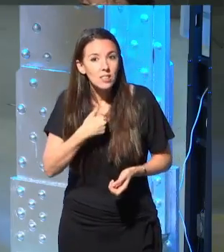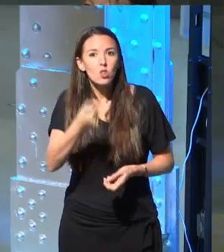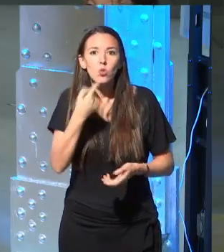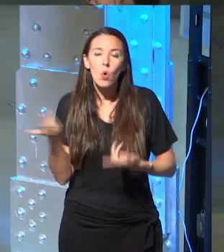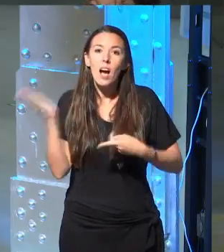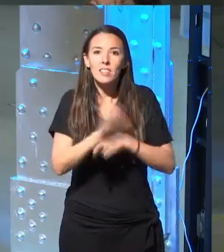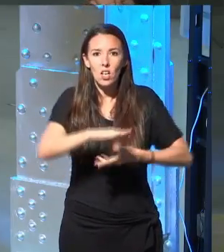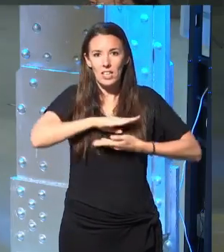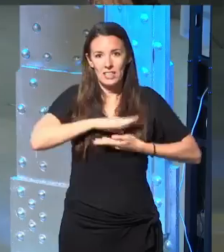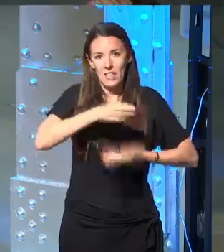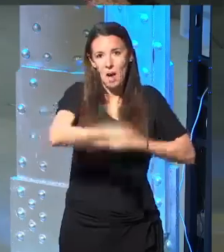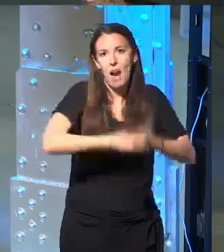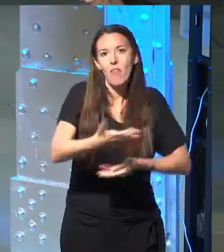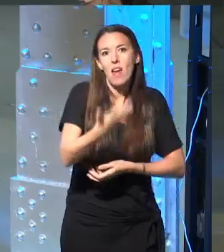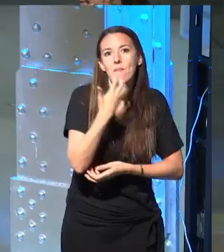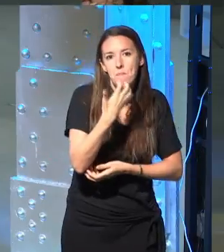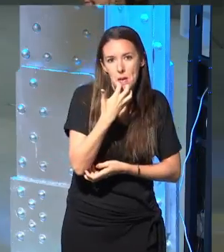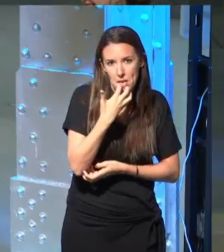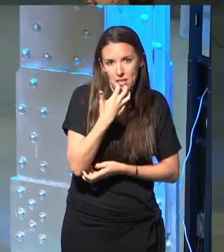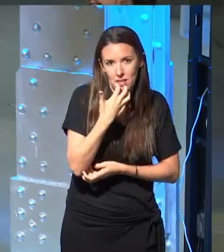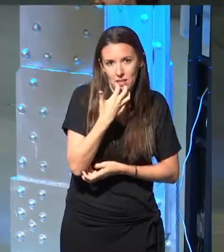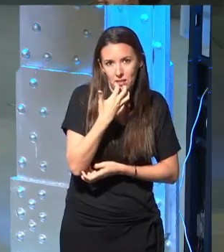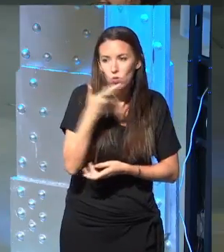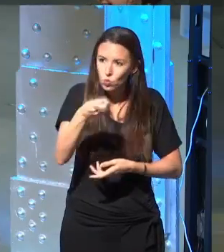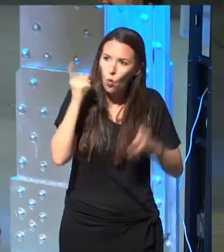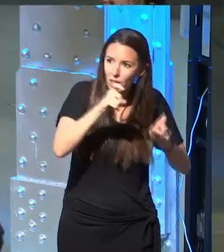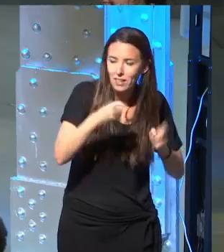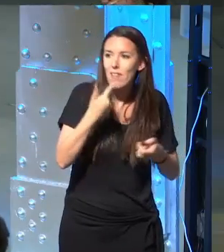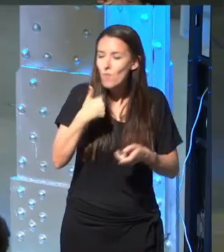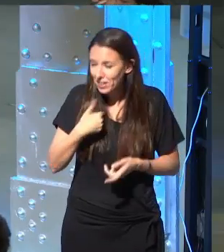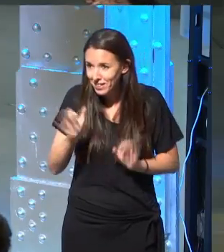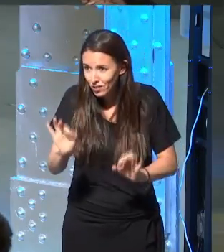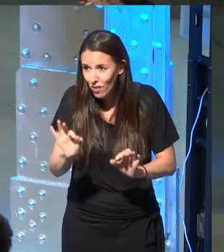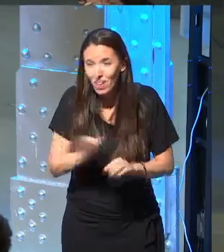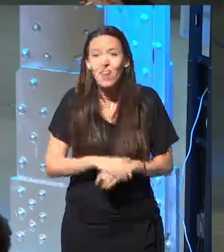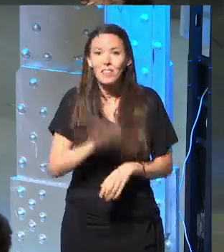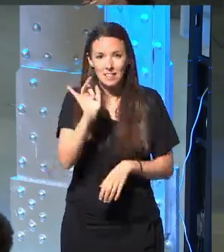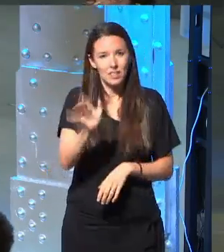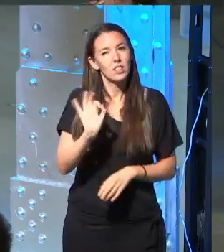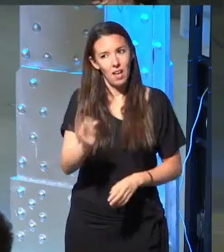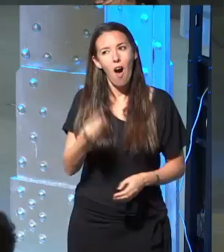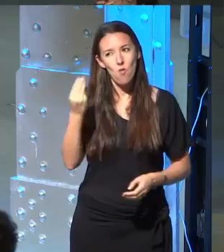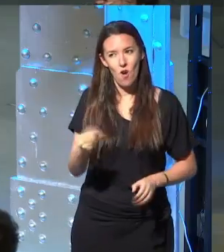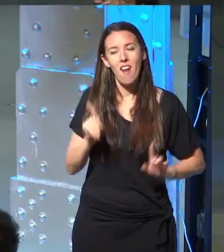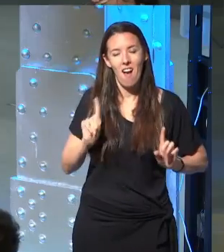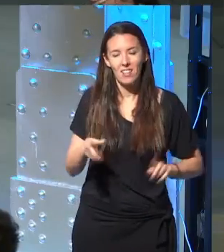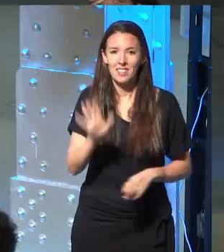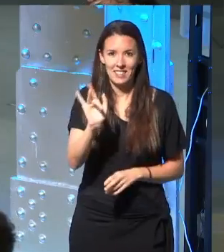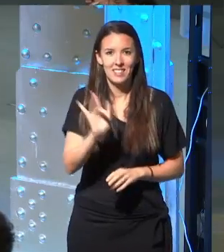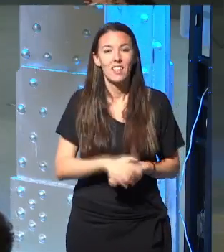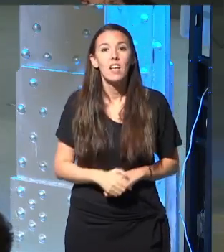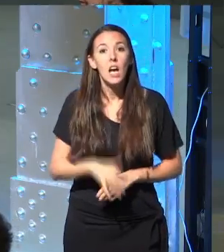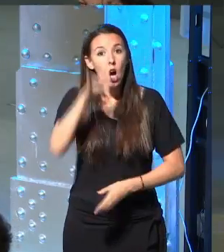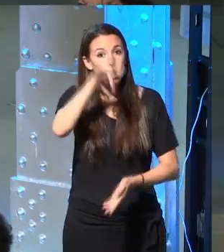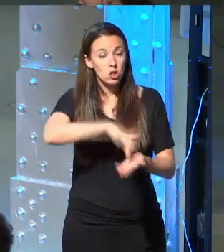Casillas a hacer memes. Sí. Eso sí que es... sci-fi buena, ¿eh? Sí, totalmente. Sí, sí, sí. Pero esto